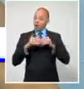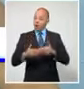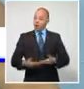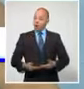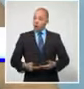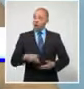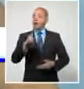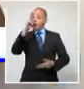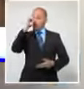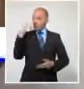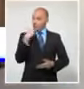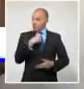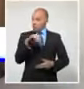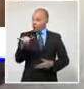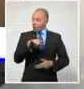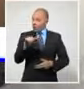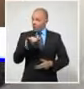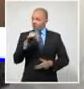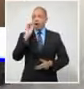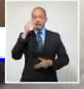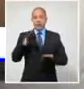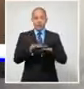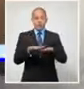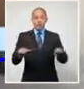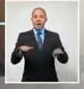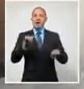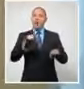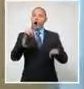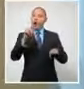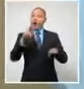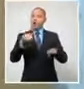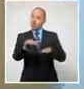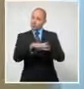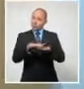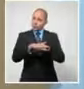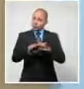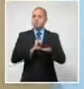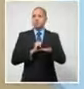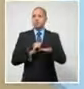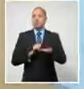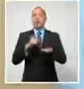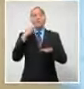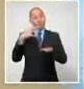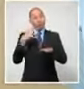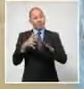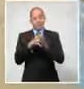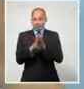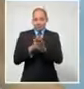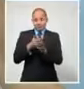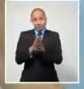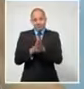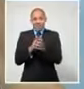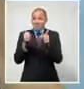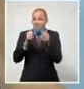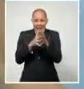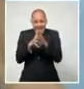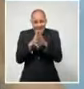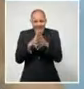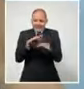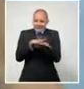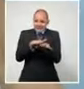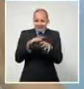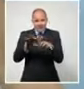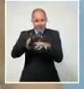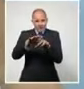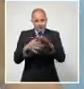los médicos, se desinfectan bien la superficie y el lavado de las manos. No solamente nos están cuidando a nosotros, sino